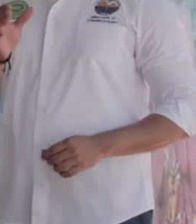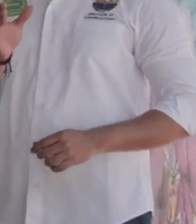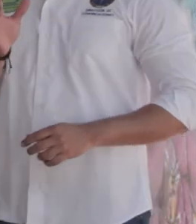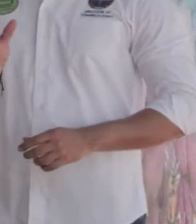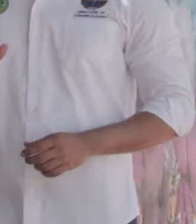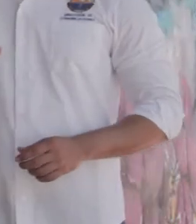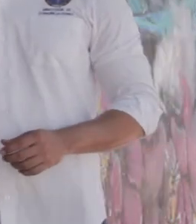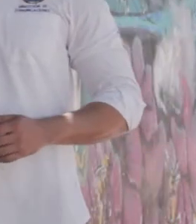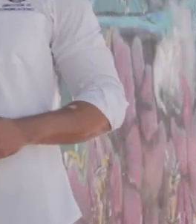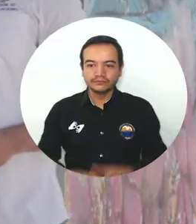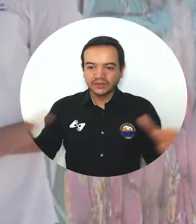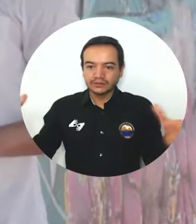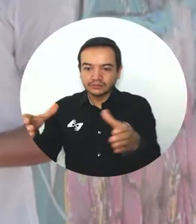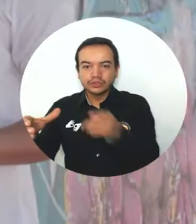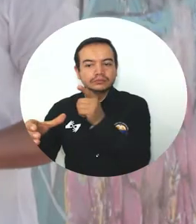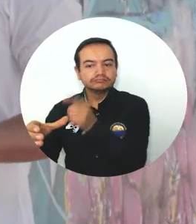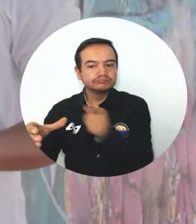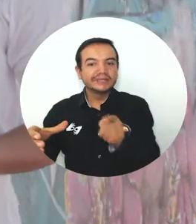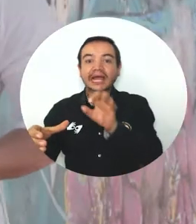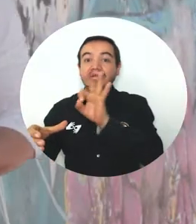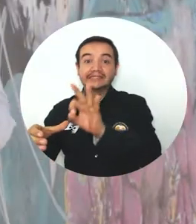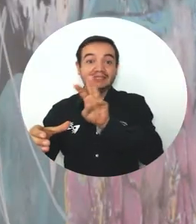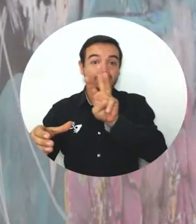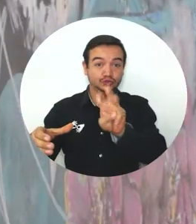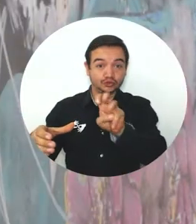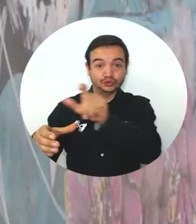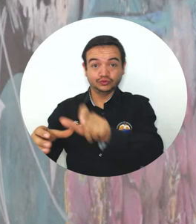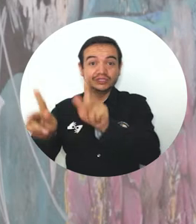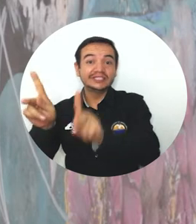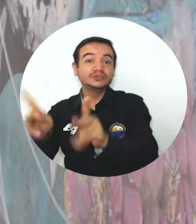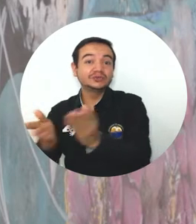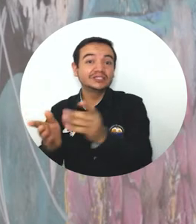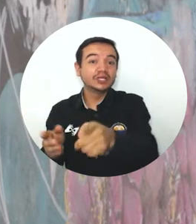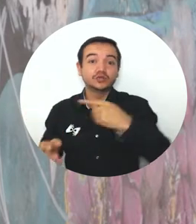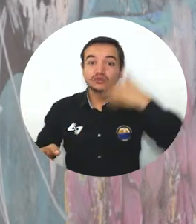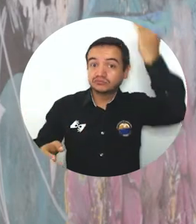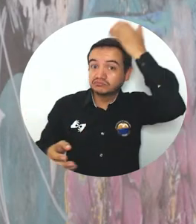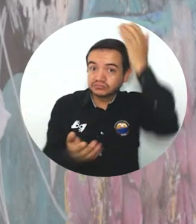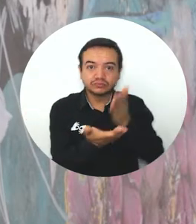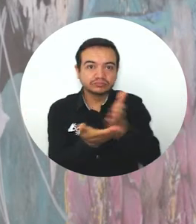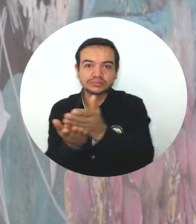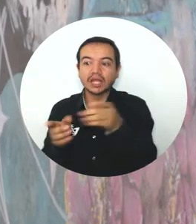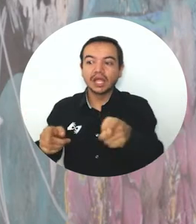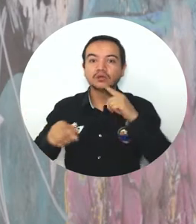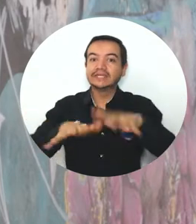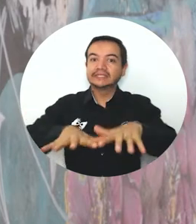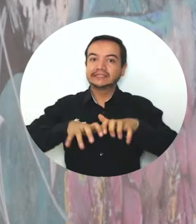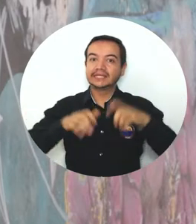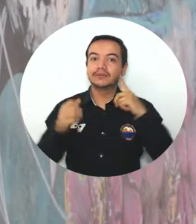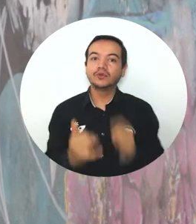Un grupo de 38 estudiantes de noveno semestre del programa de enfermería participaron de la tradicional y solemne ceremonia de la